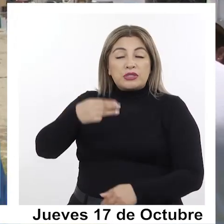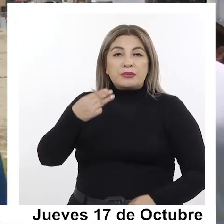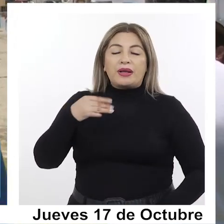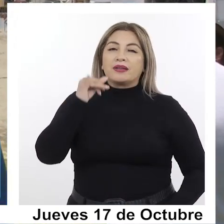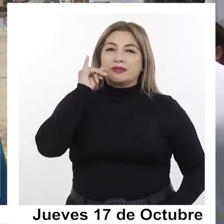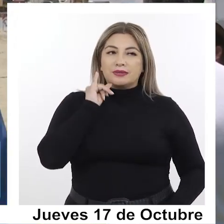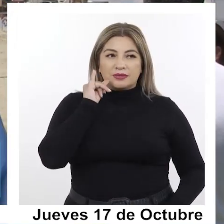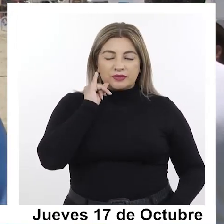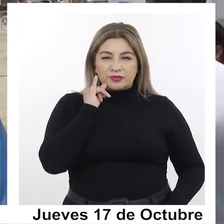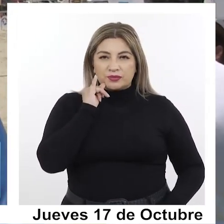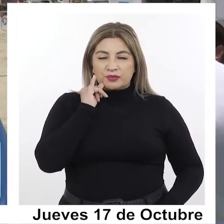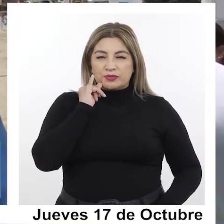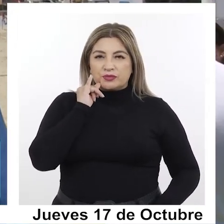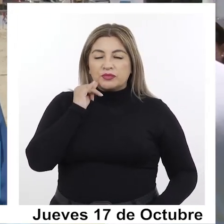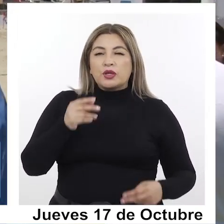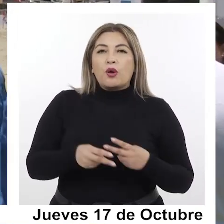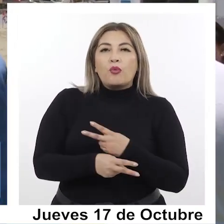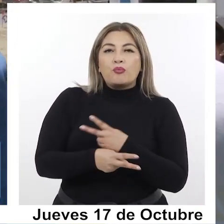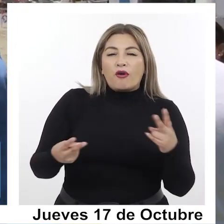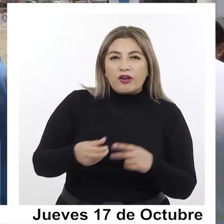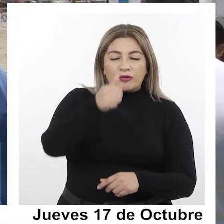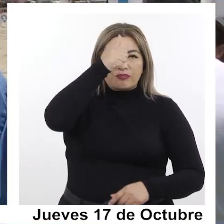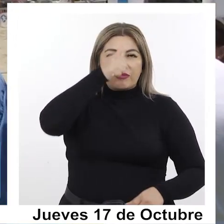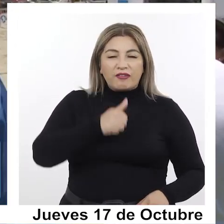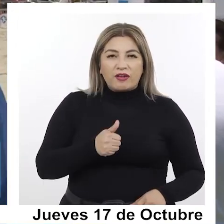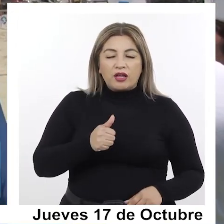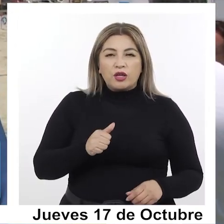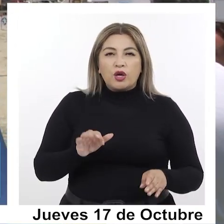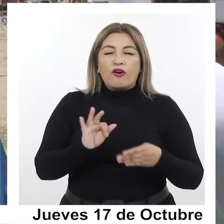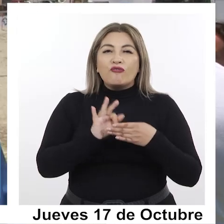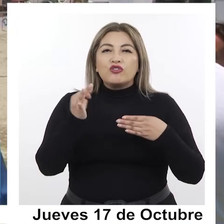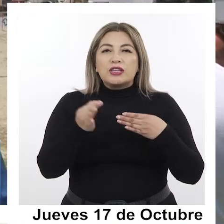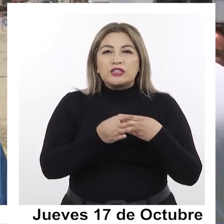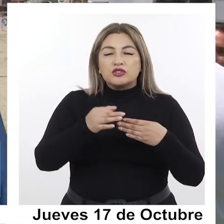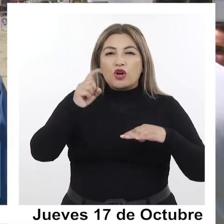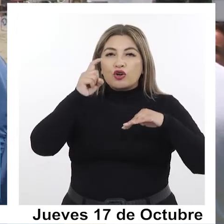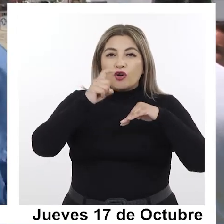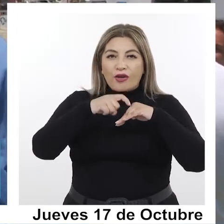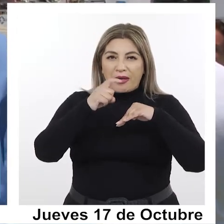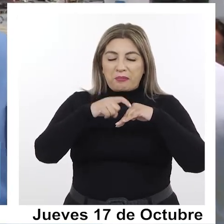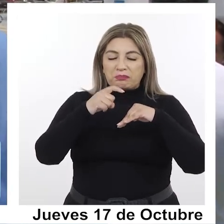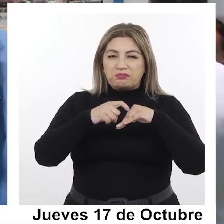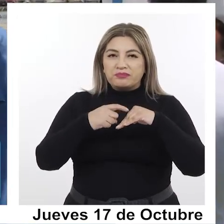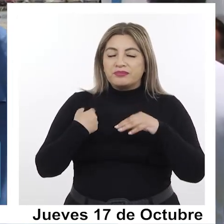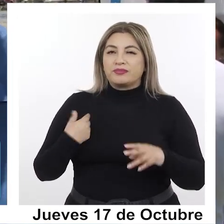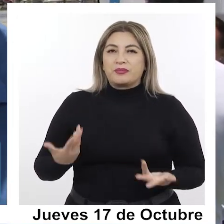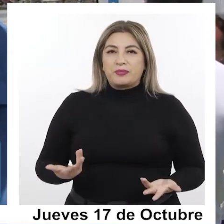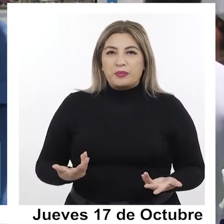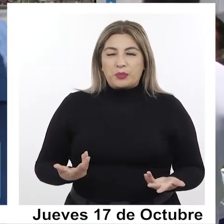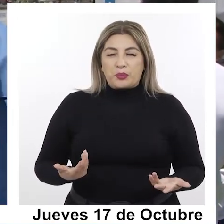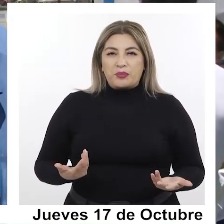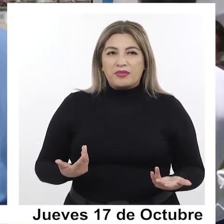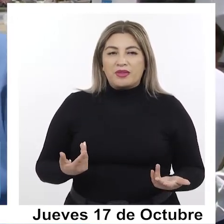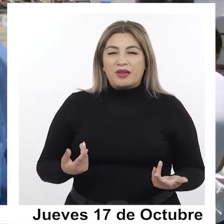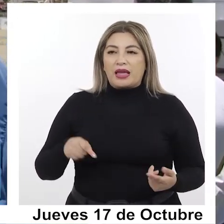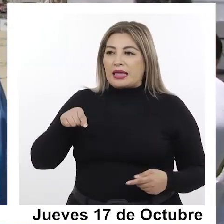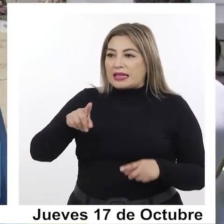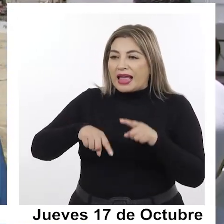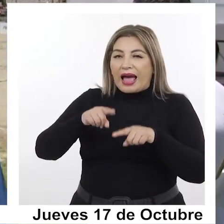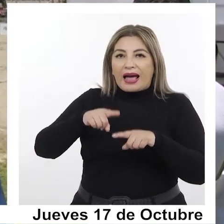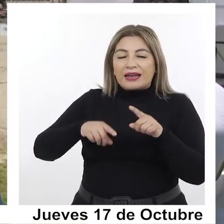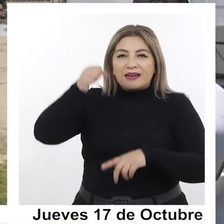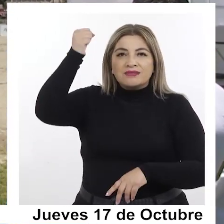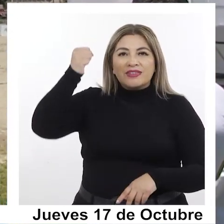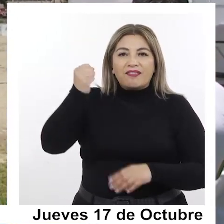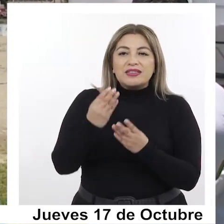Iquique, cierto sector público-privado, junto a la Fundación Collahuasi, han hecho esta inacabancha con los